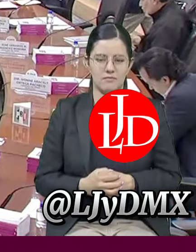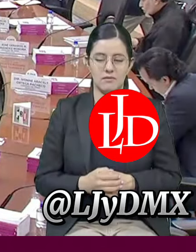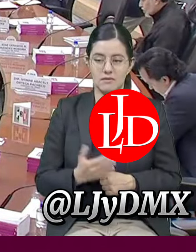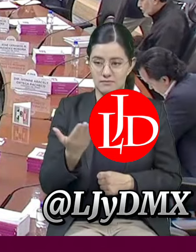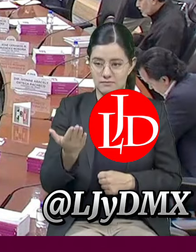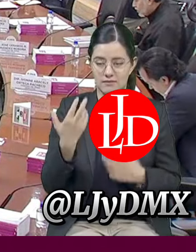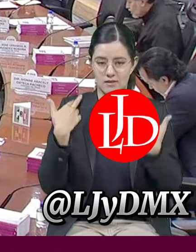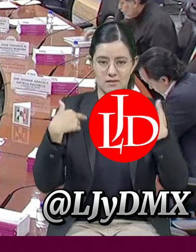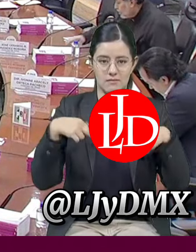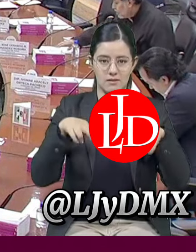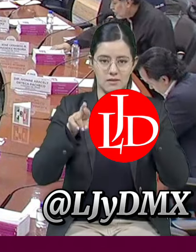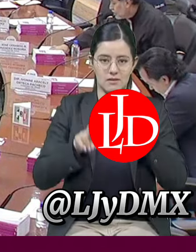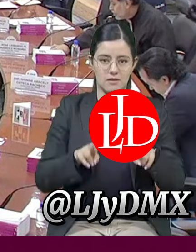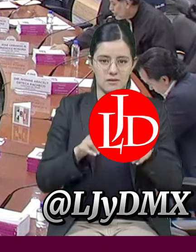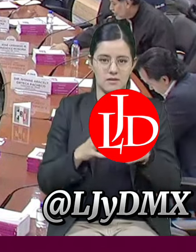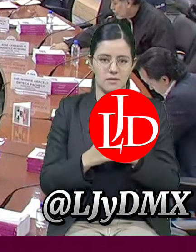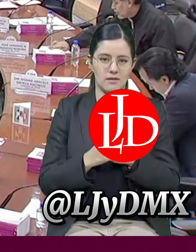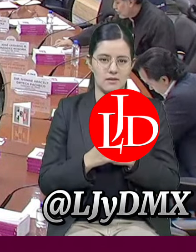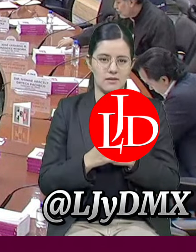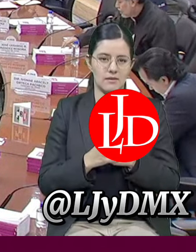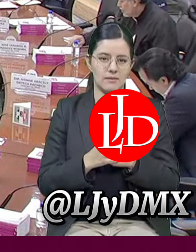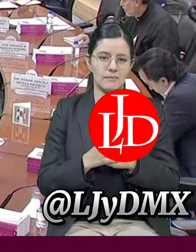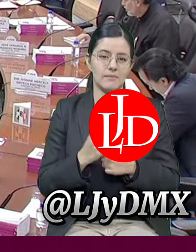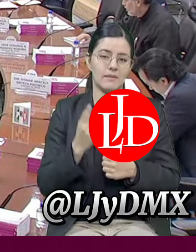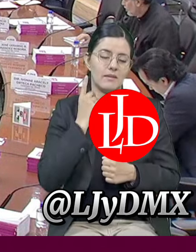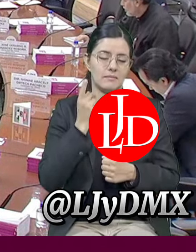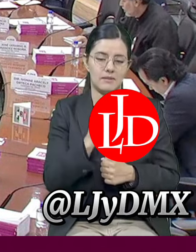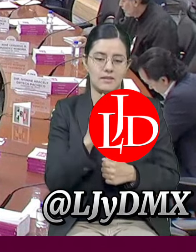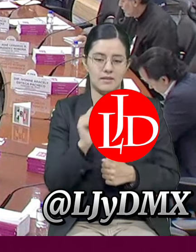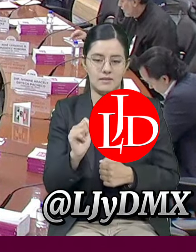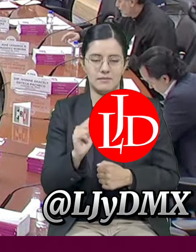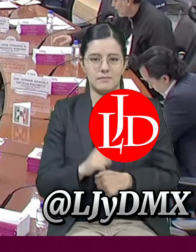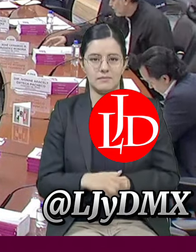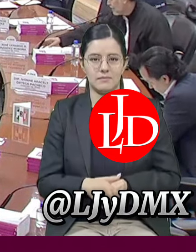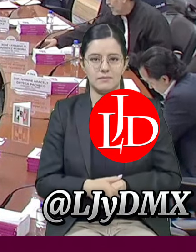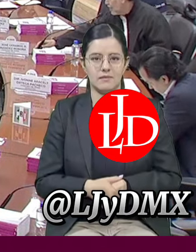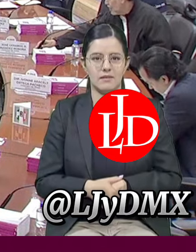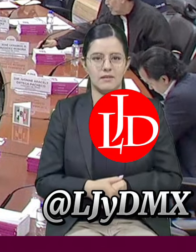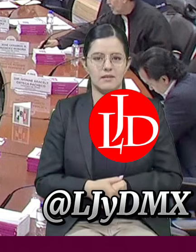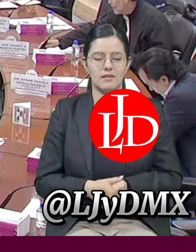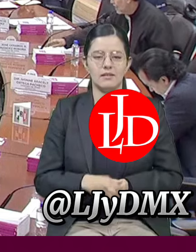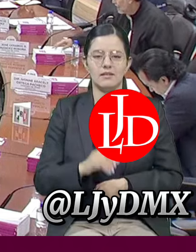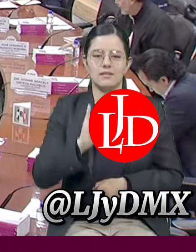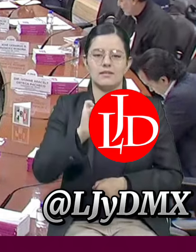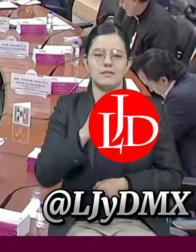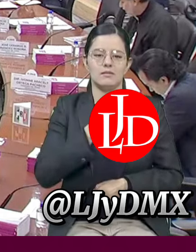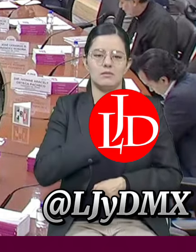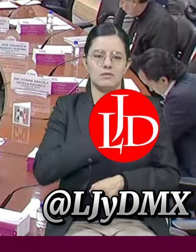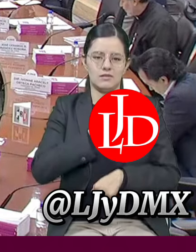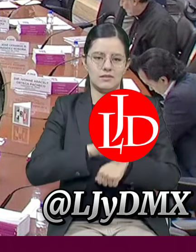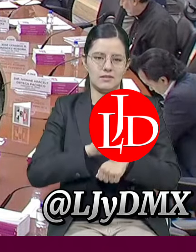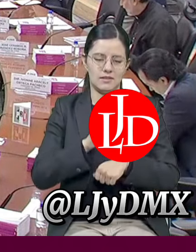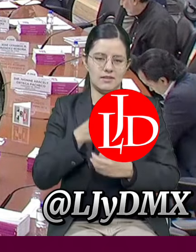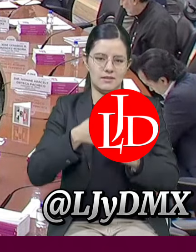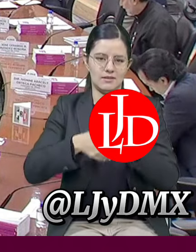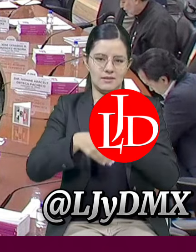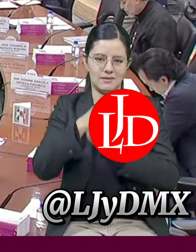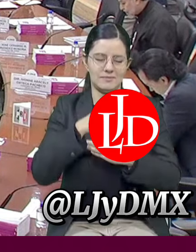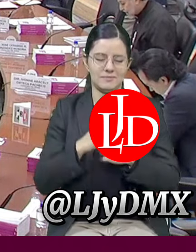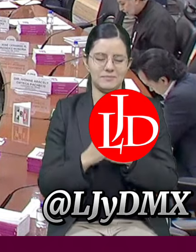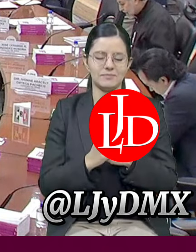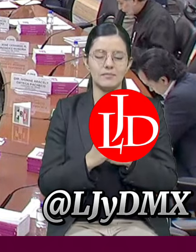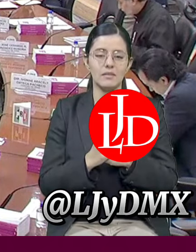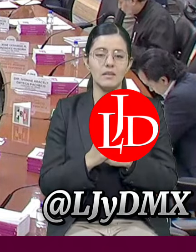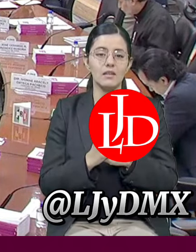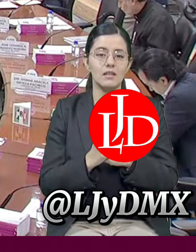señor representante del poder legislativo del PT Sí muy buenos días a todas y todos eh